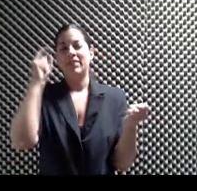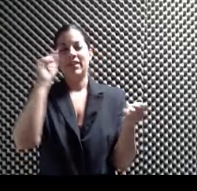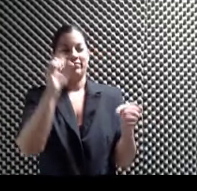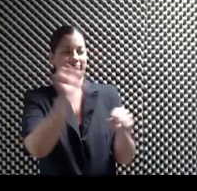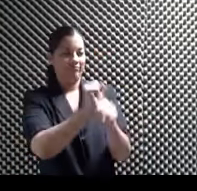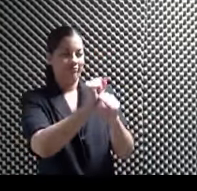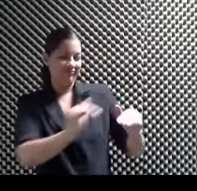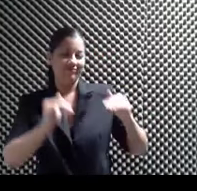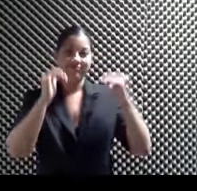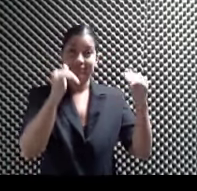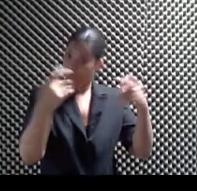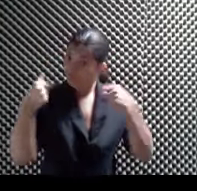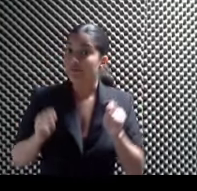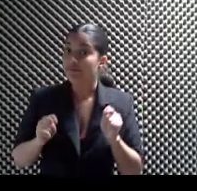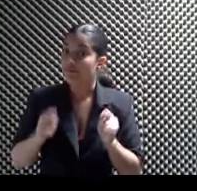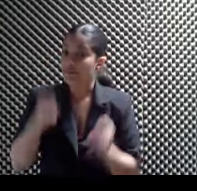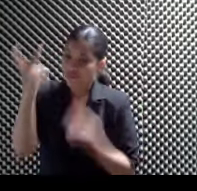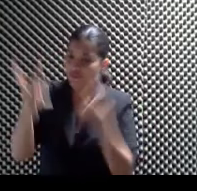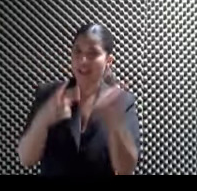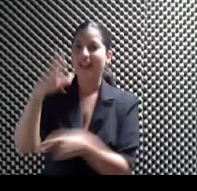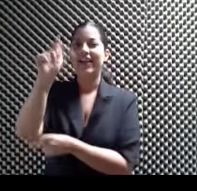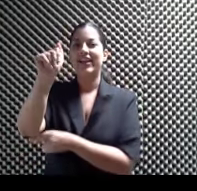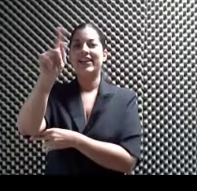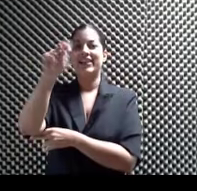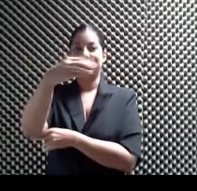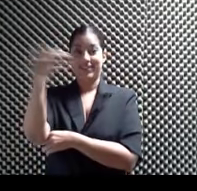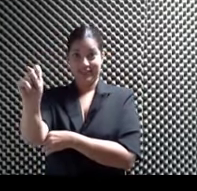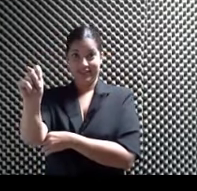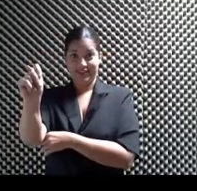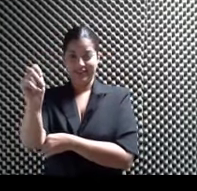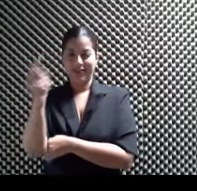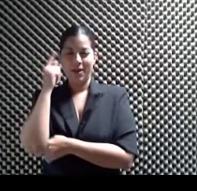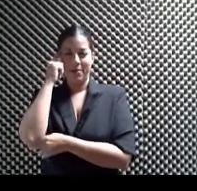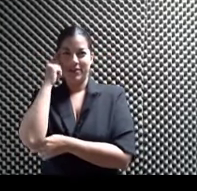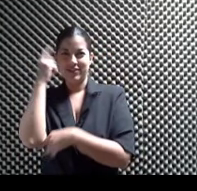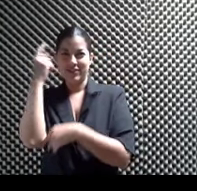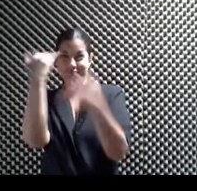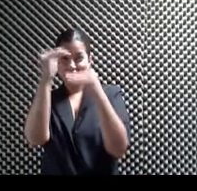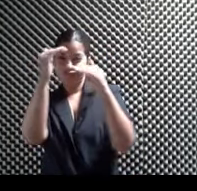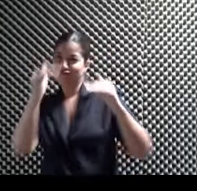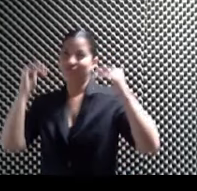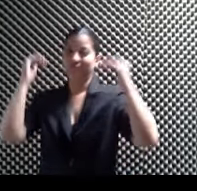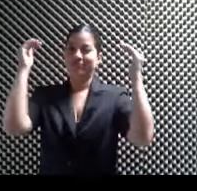Haz la prueba Visítanos AT&T Piensa sin límites